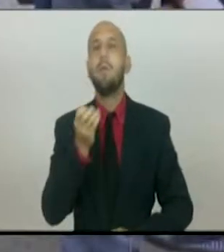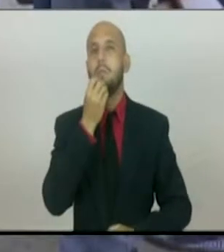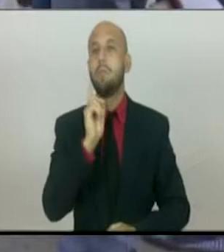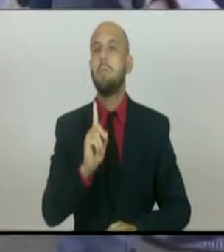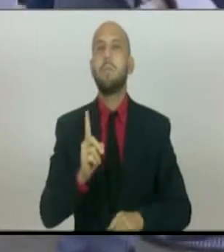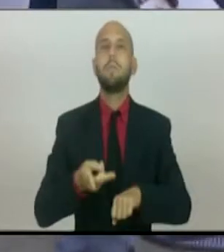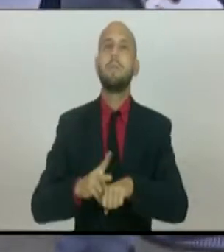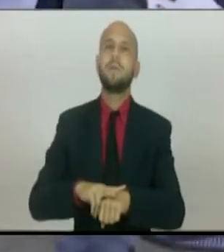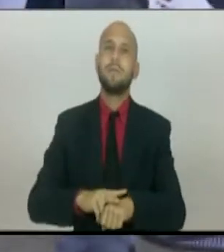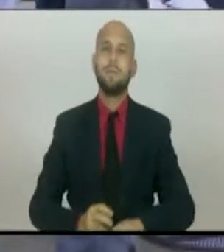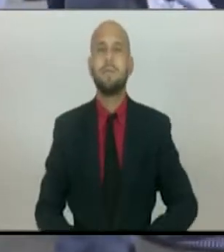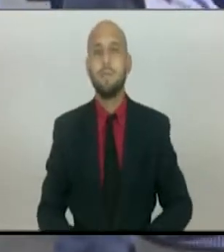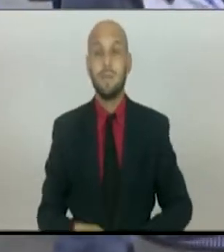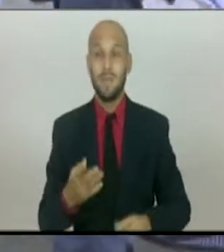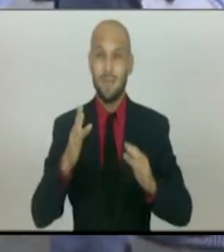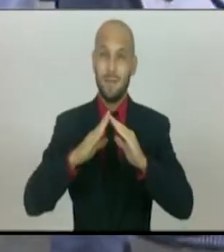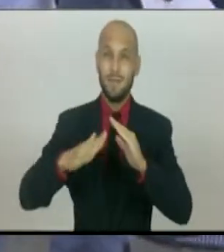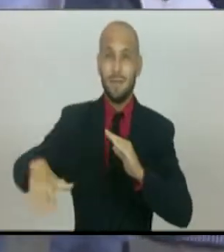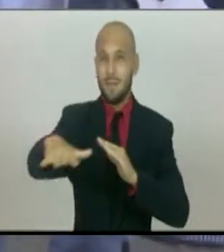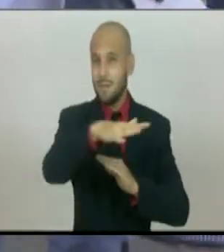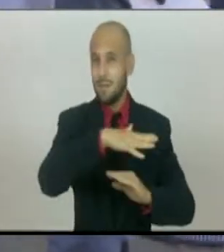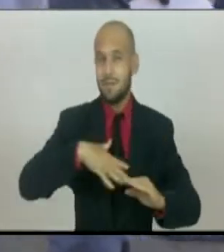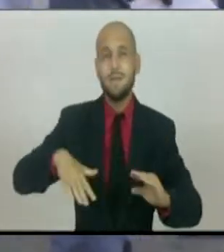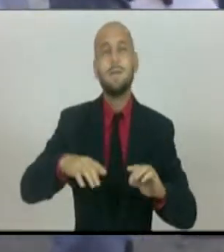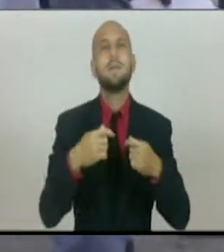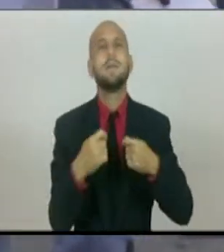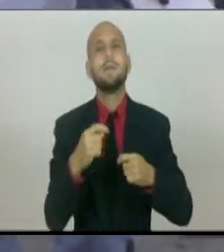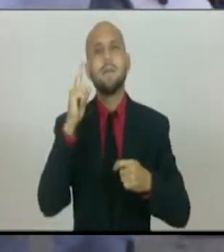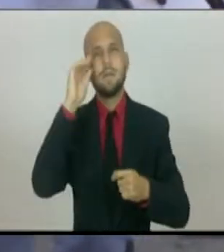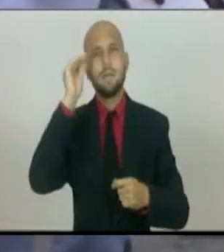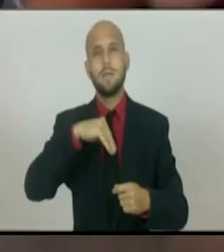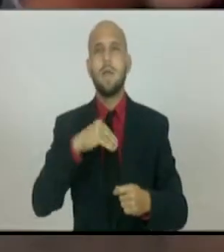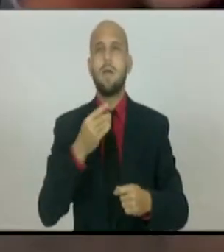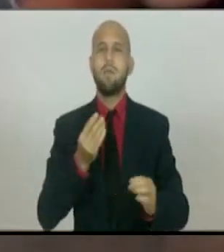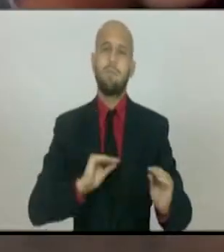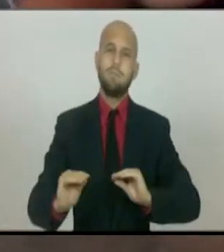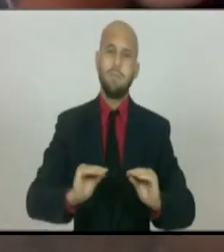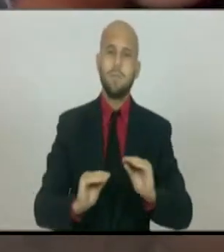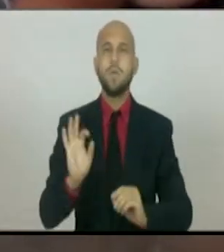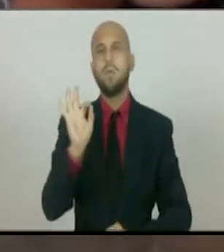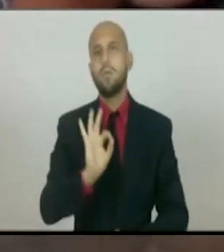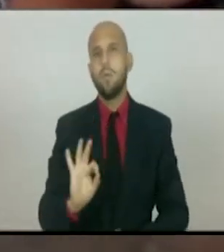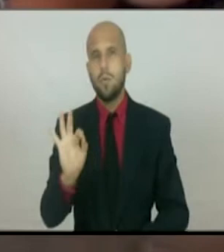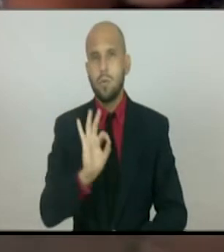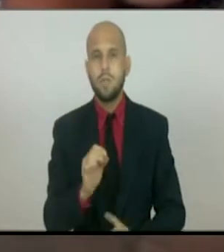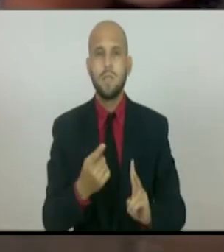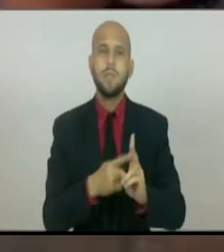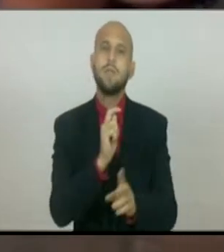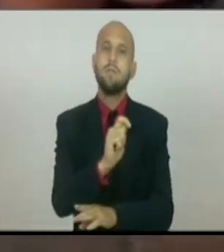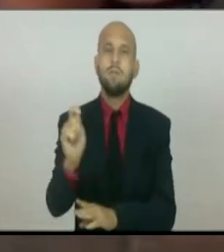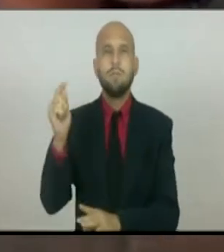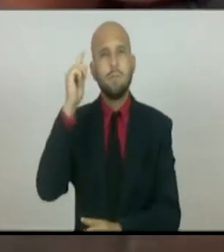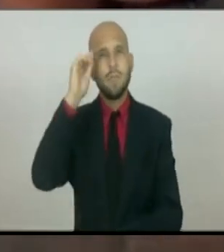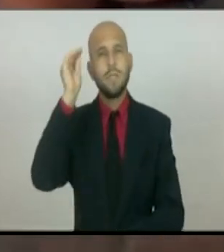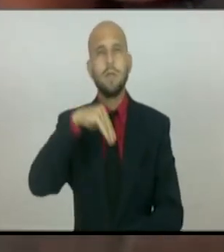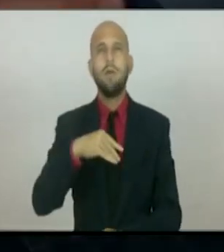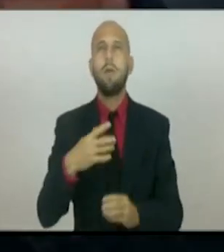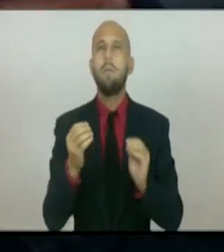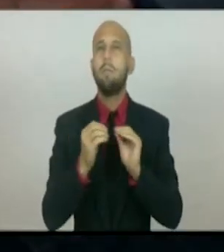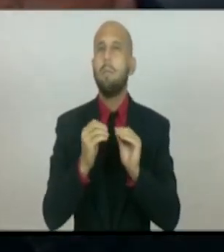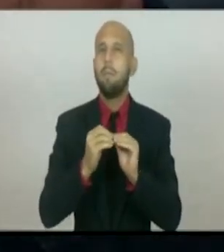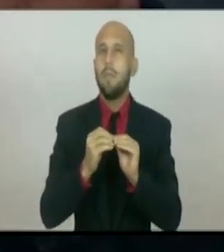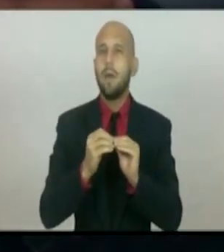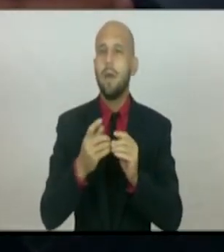importante involucrar a las comunidades en las actividades de ordenamiento del medio y educarlas en el uso de ropas adecuadas